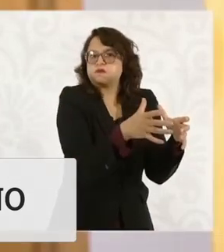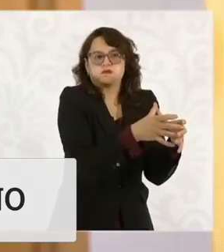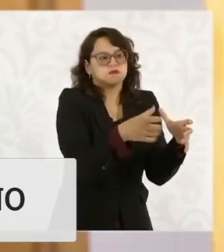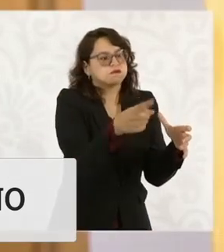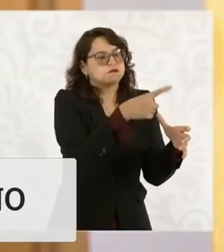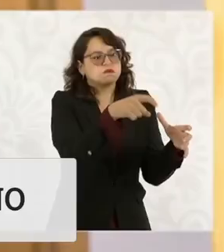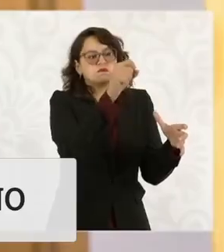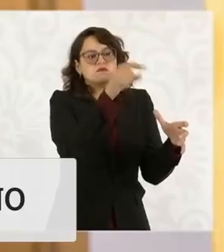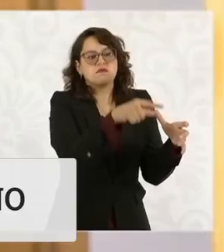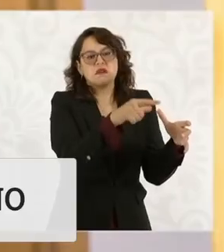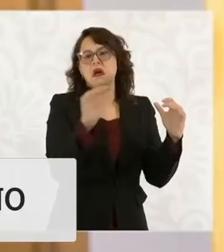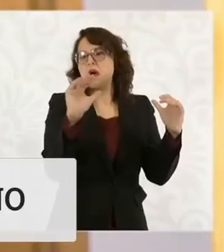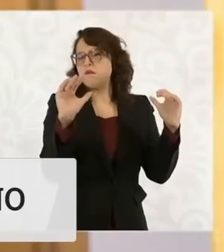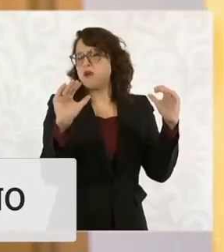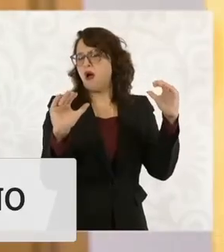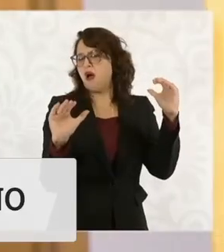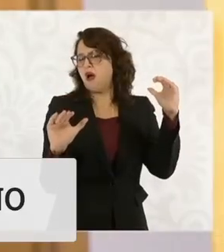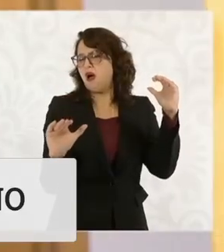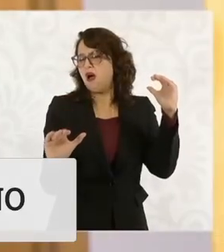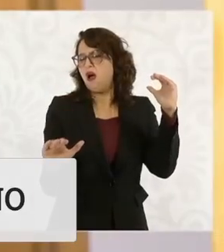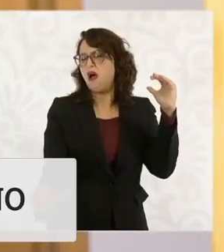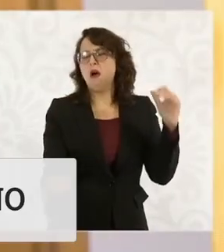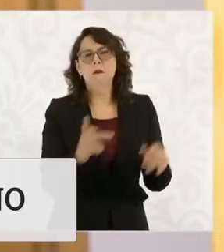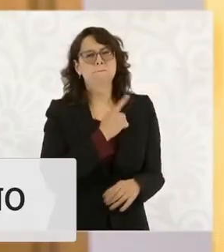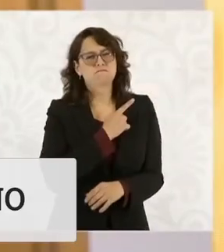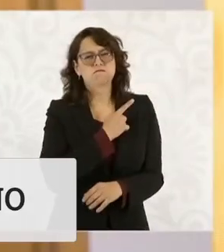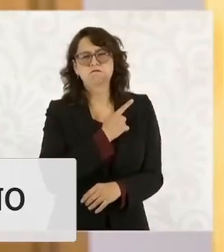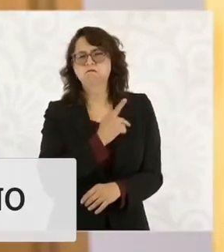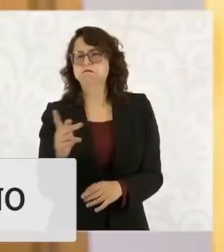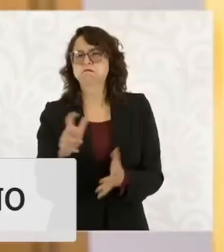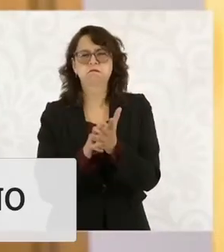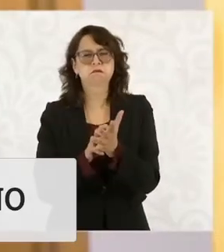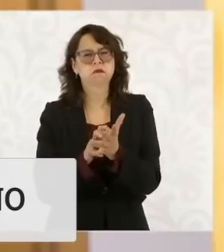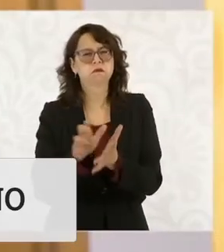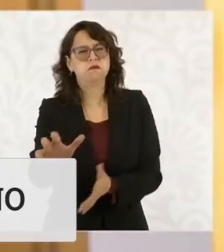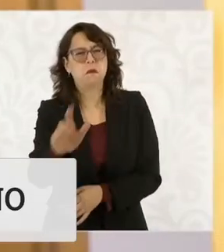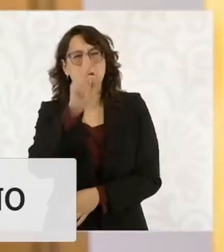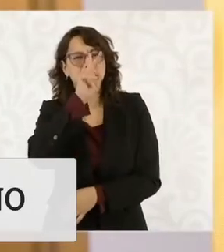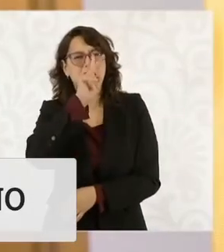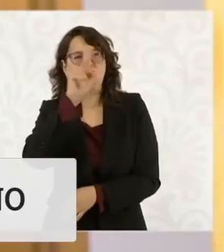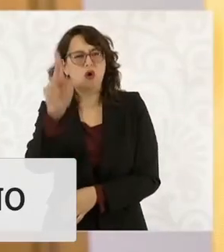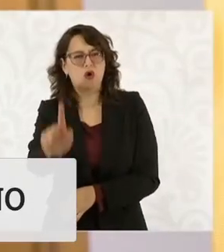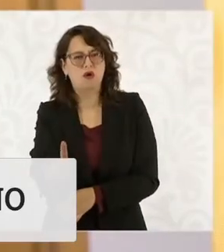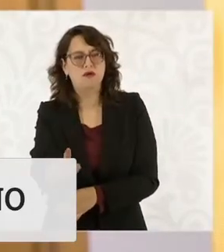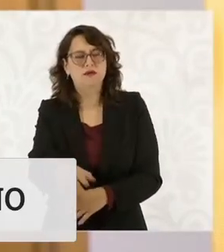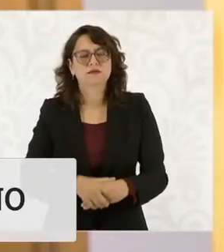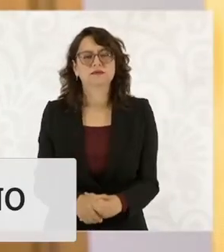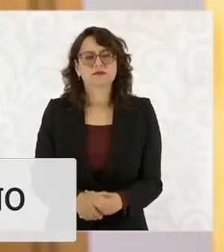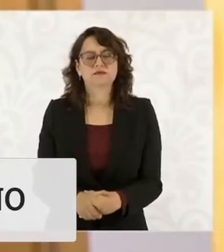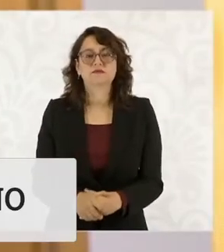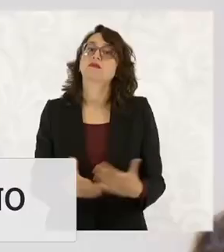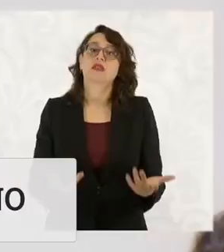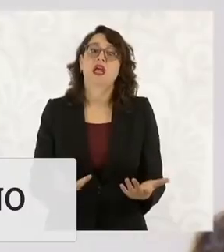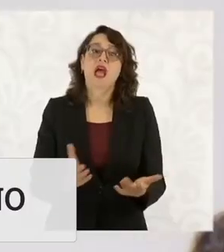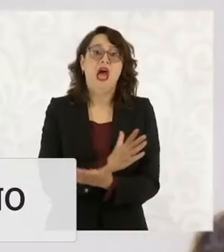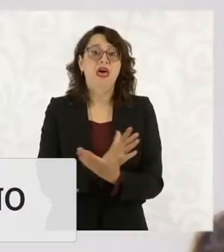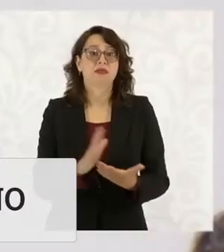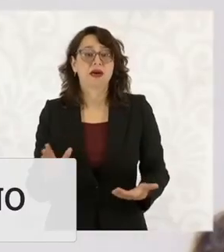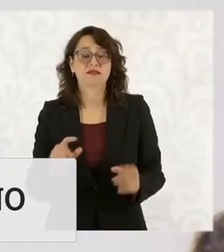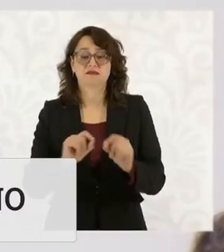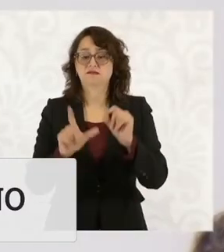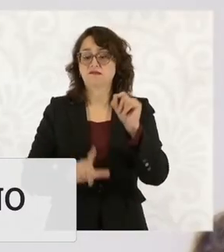desigualdad y deja millones en la pobreza. Además, en nuestro país, la corrupción dañó